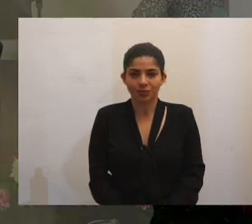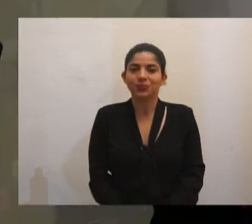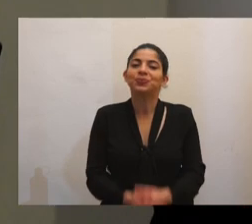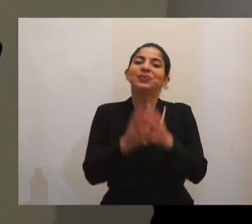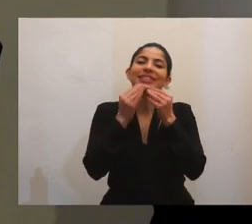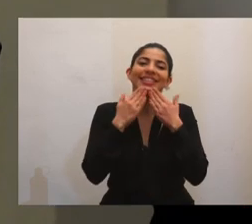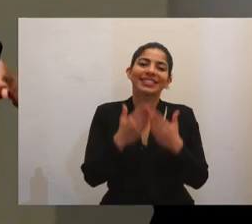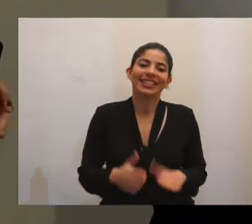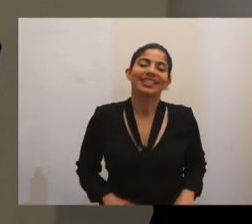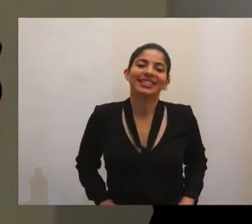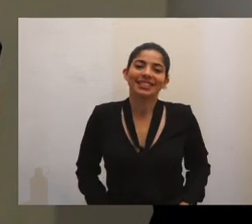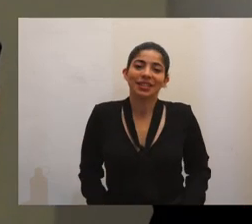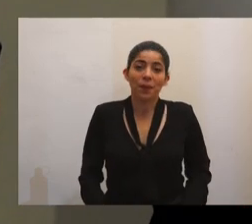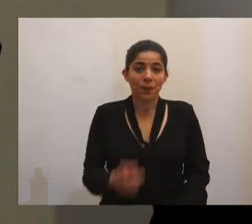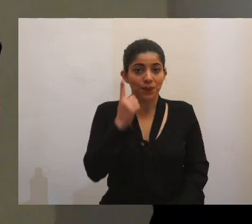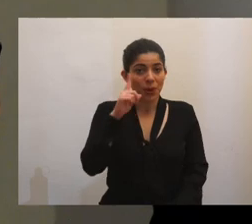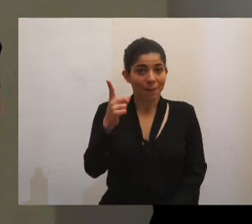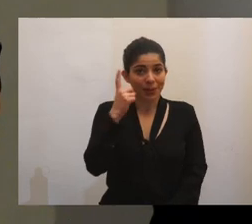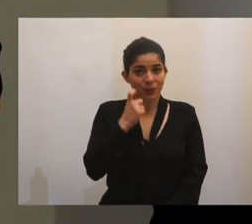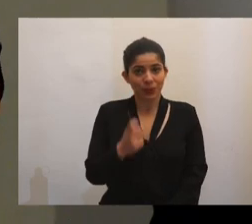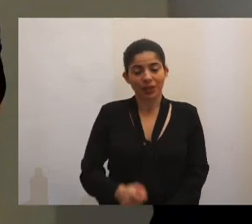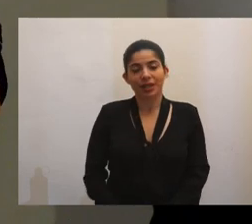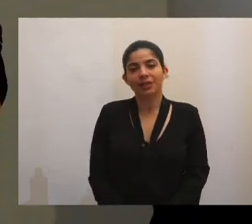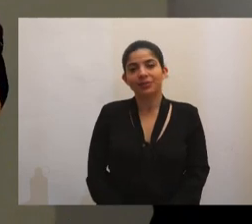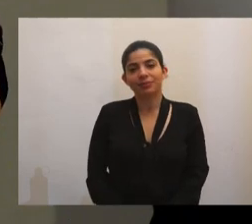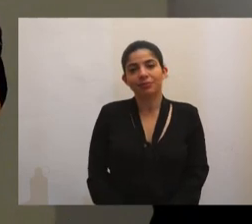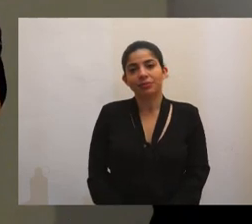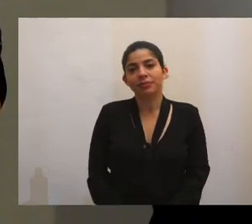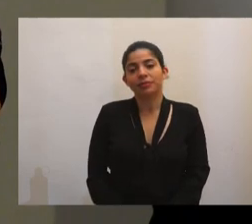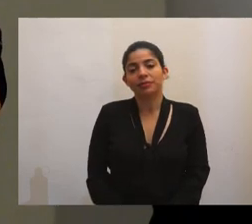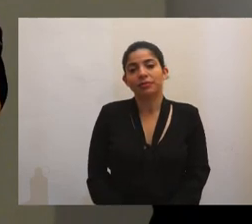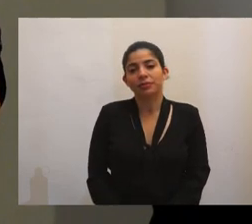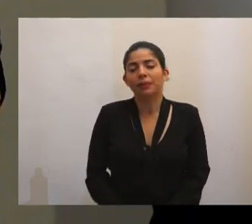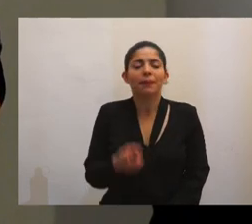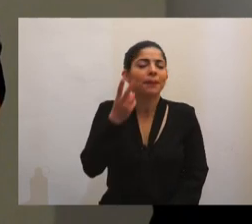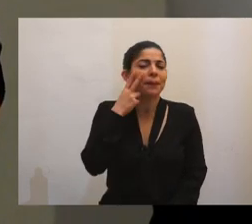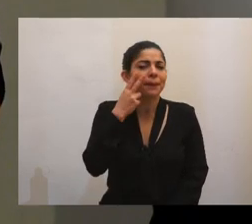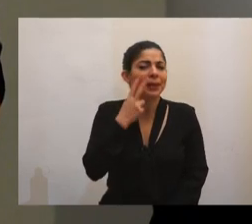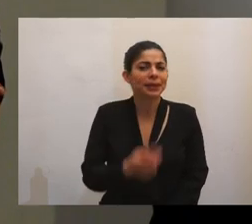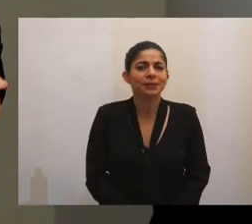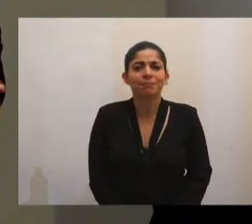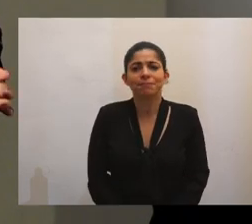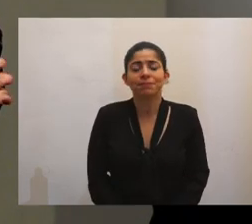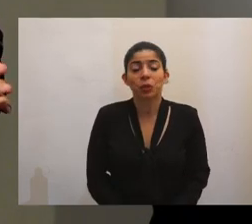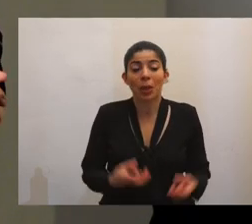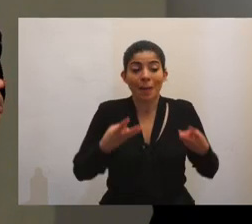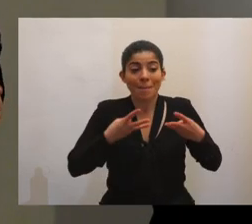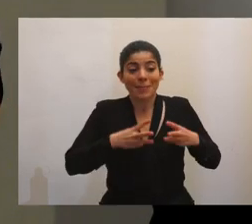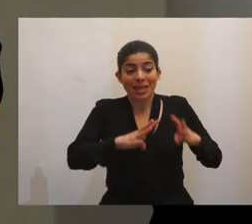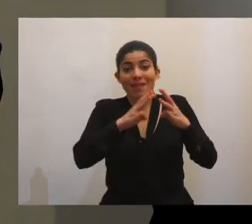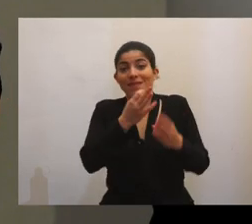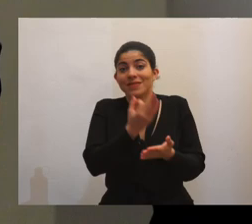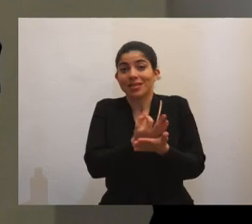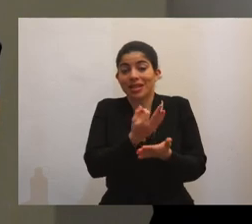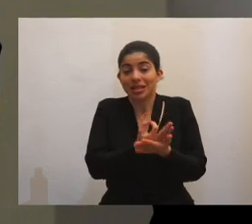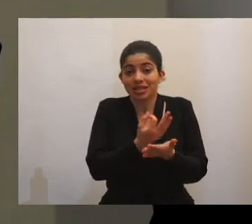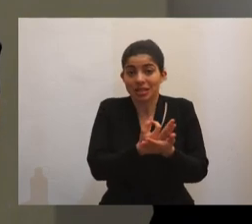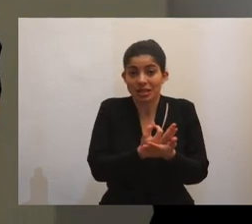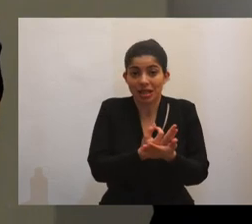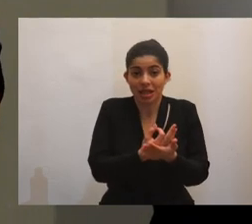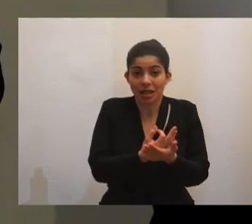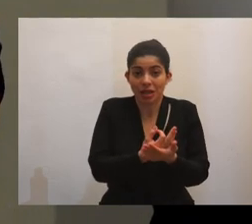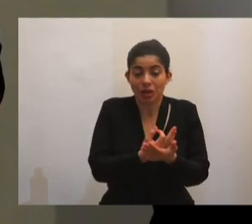Muchas gracias por la consulta. Vamos a ver, los mecanismos financieros que lanzamos